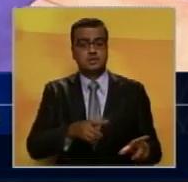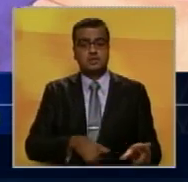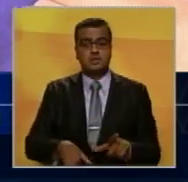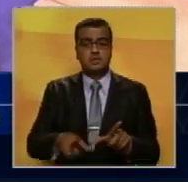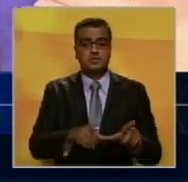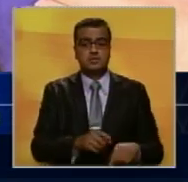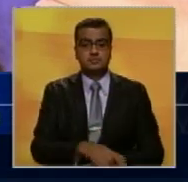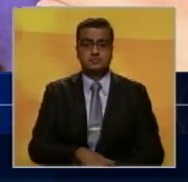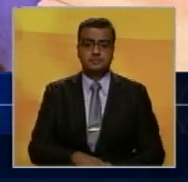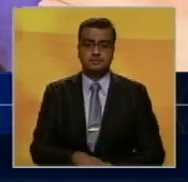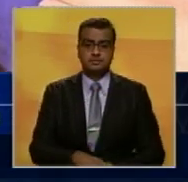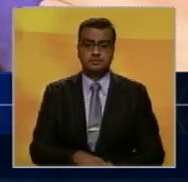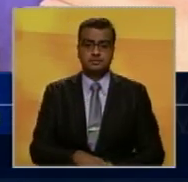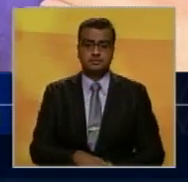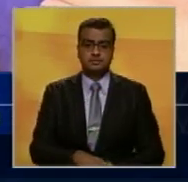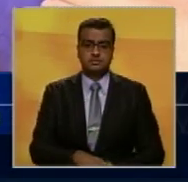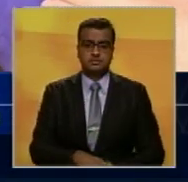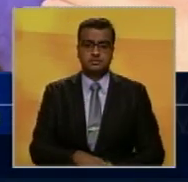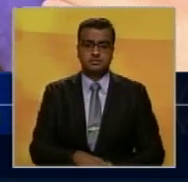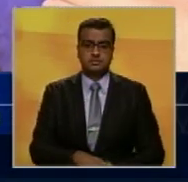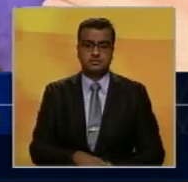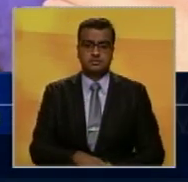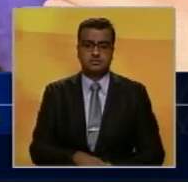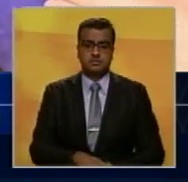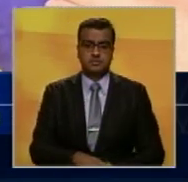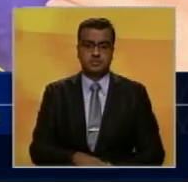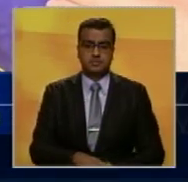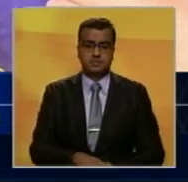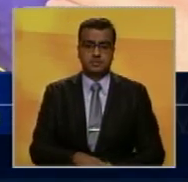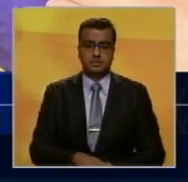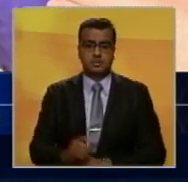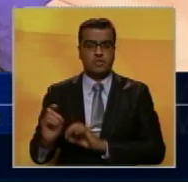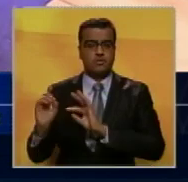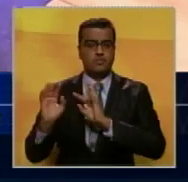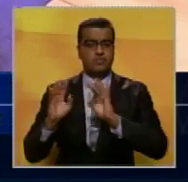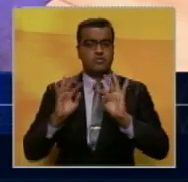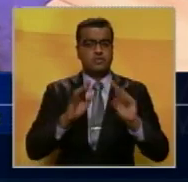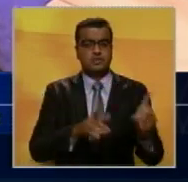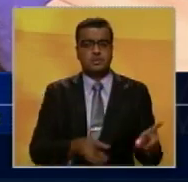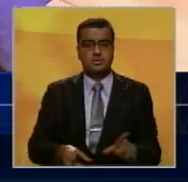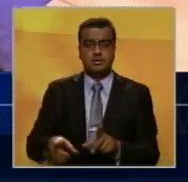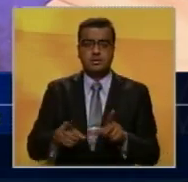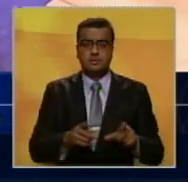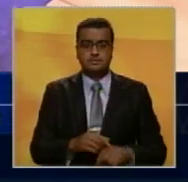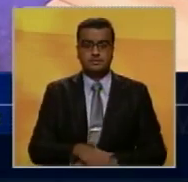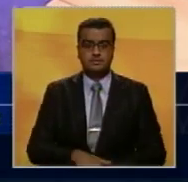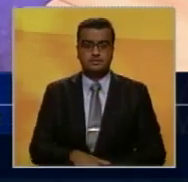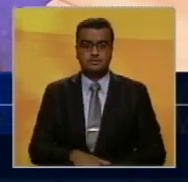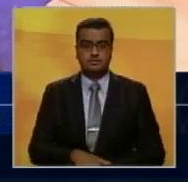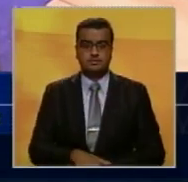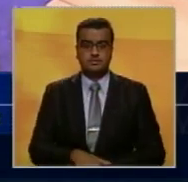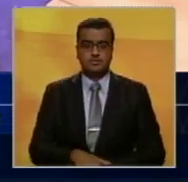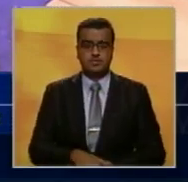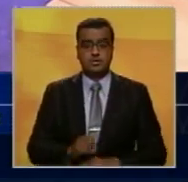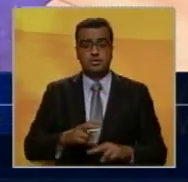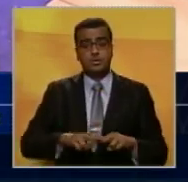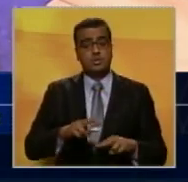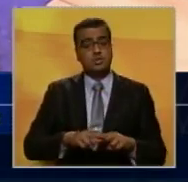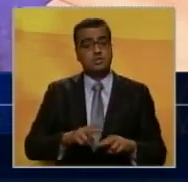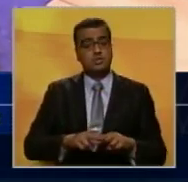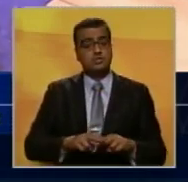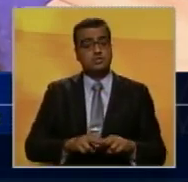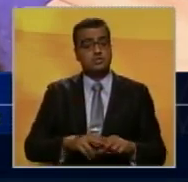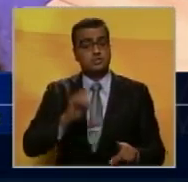lugar, cuando las hordas fascistas llegaron a atacar el espacio, viendo niños adentro siendo un blanco